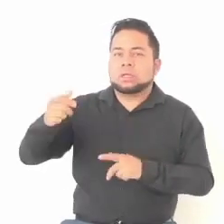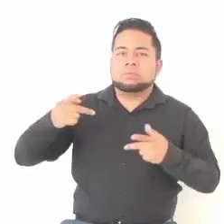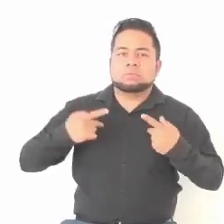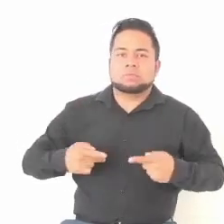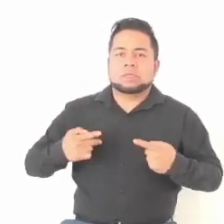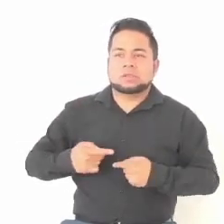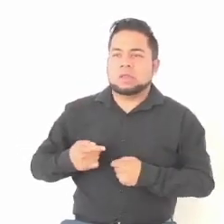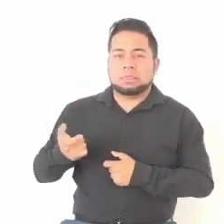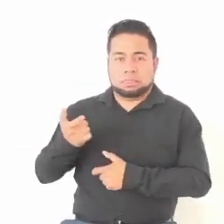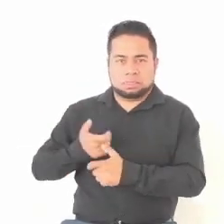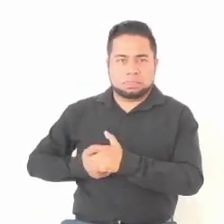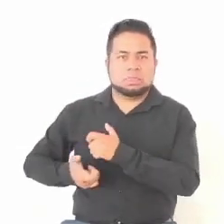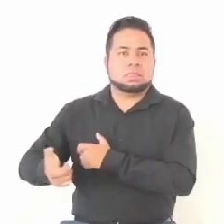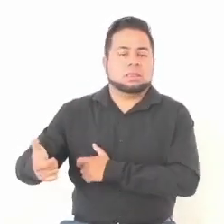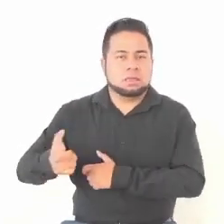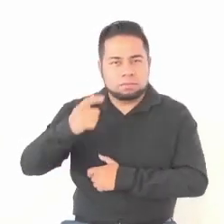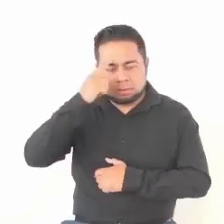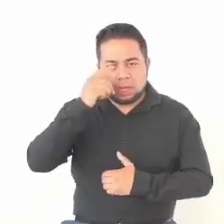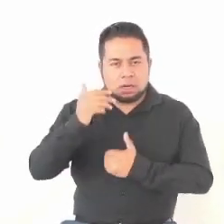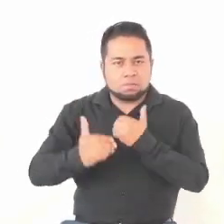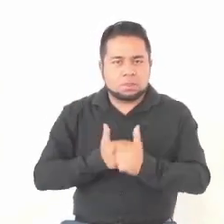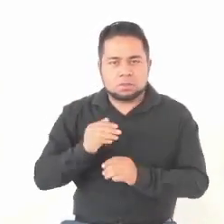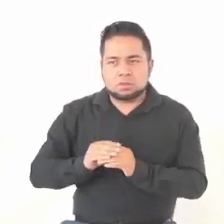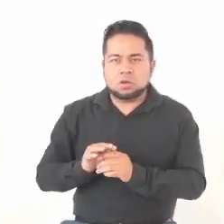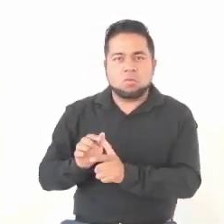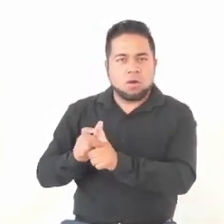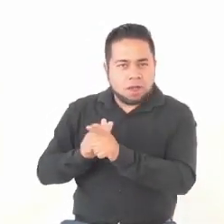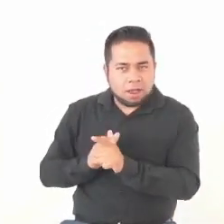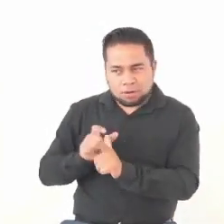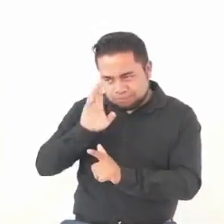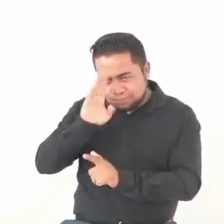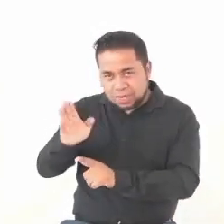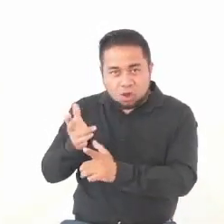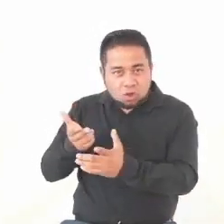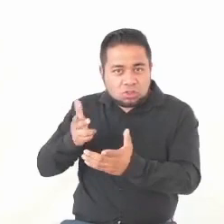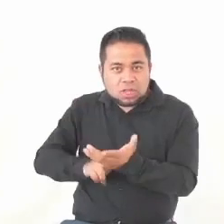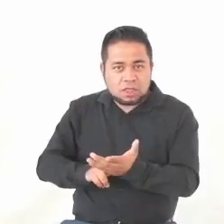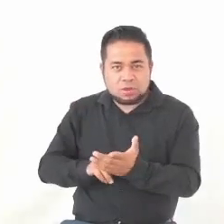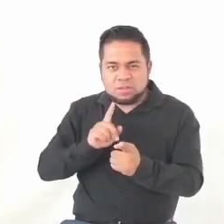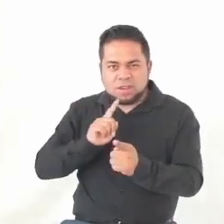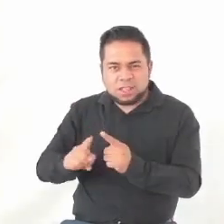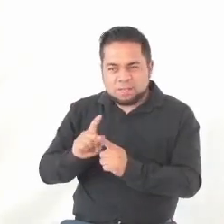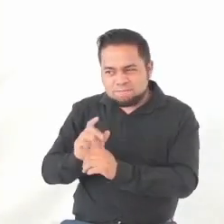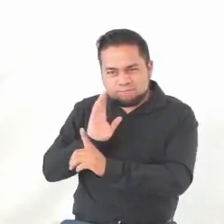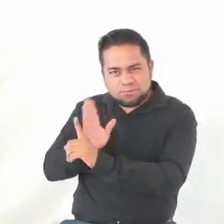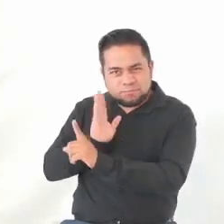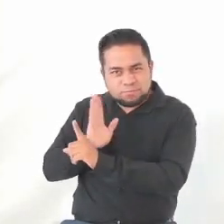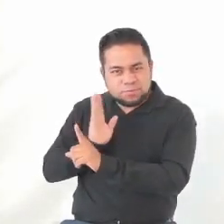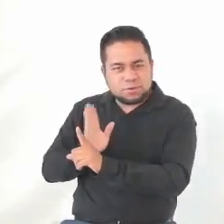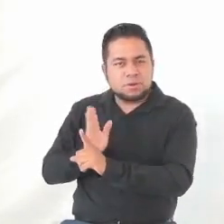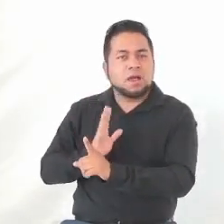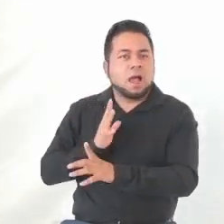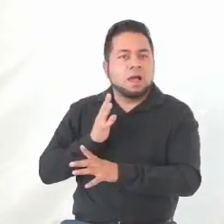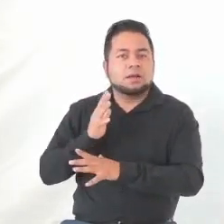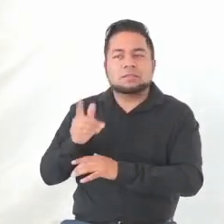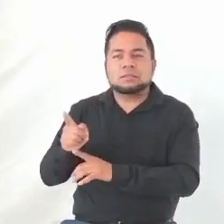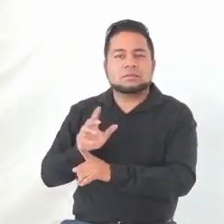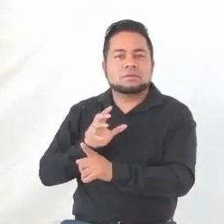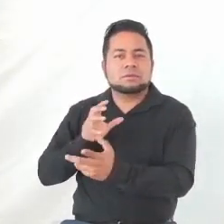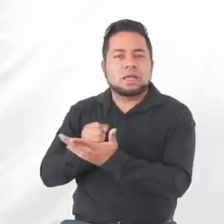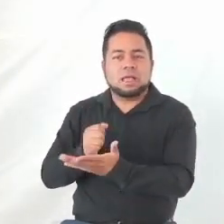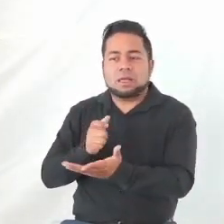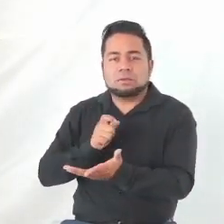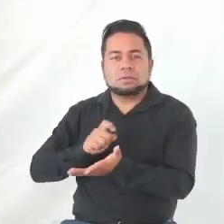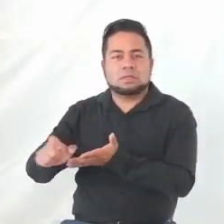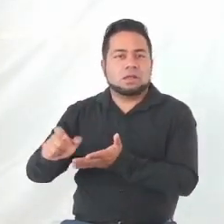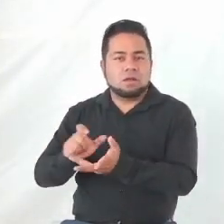se benefician en los procesos de licitaciones, contratos, adjudicaciones y concursos públicos,